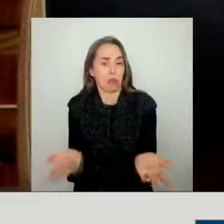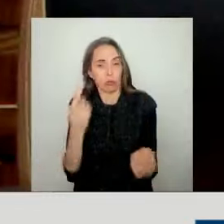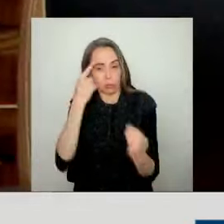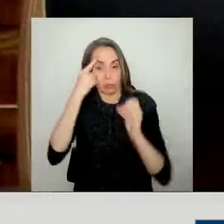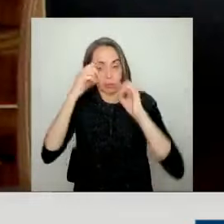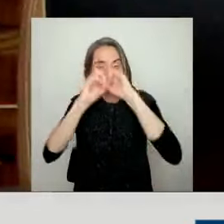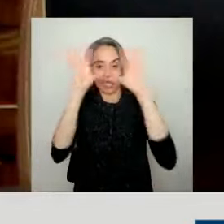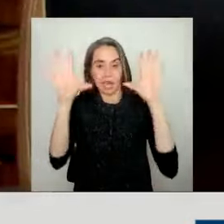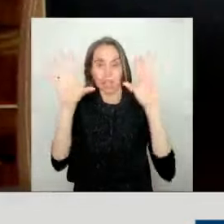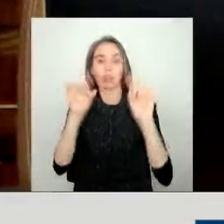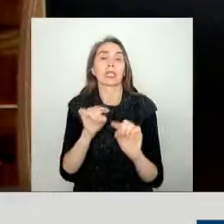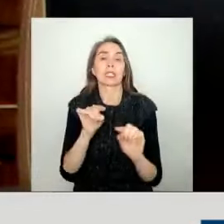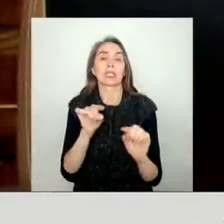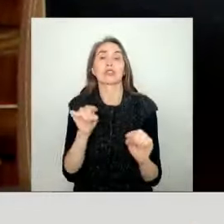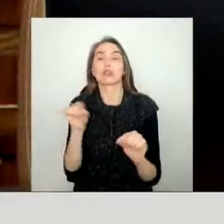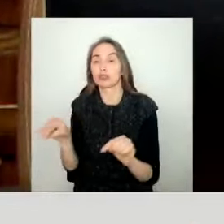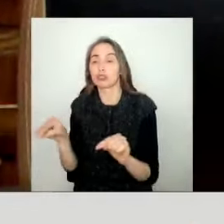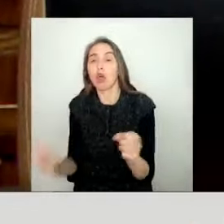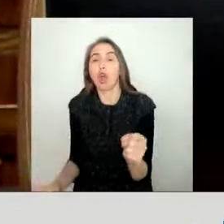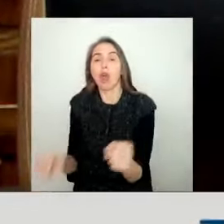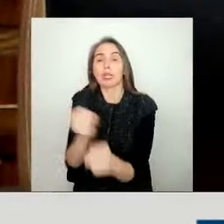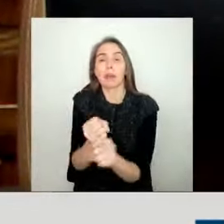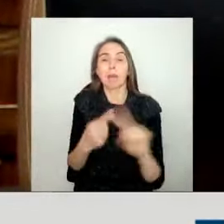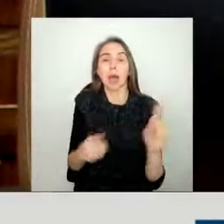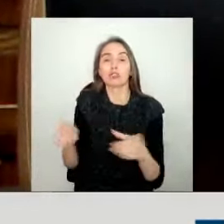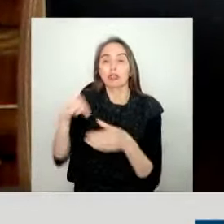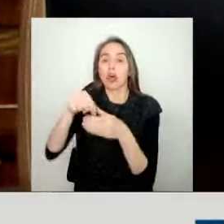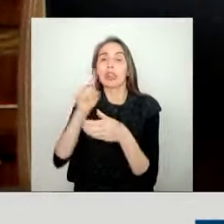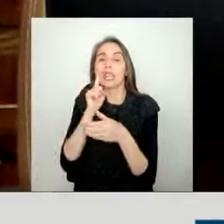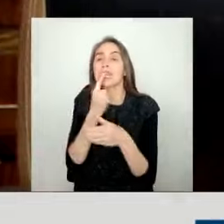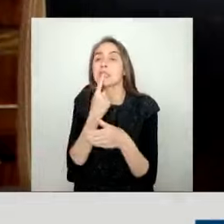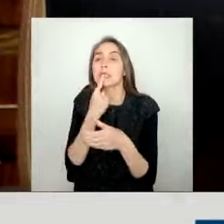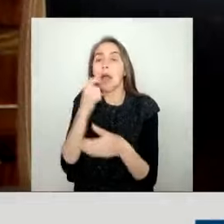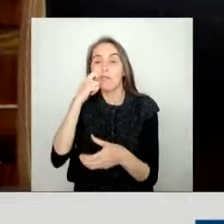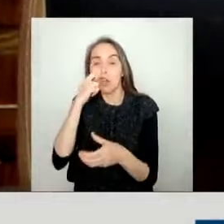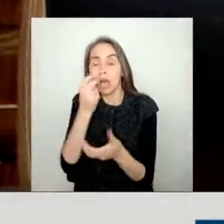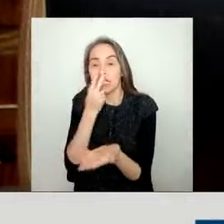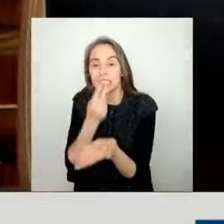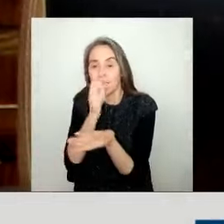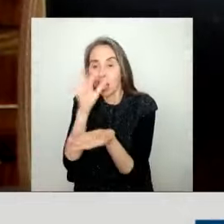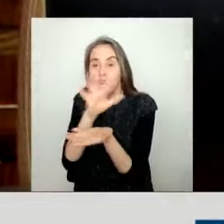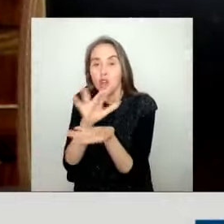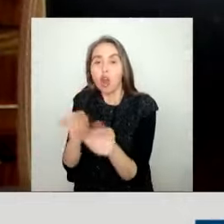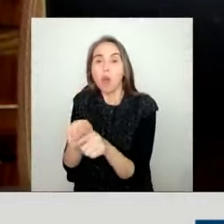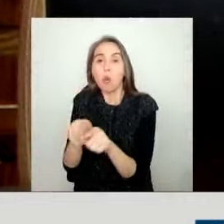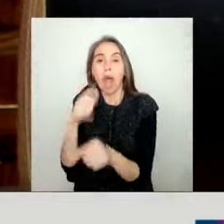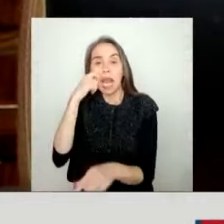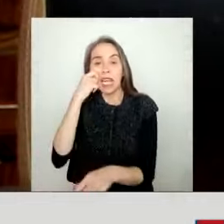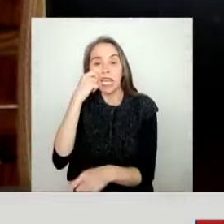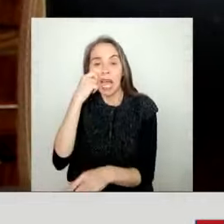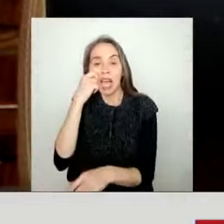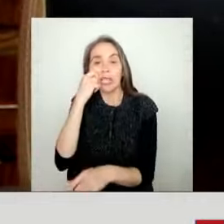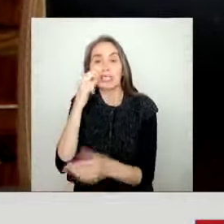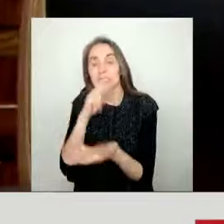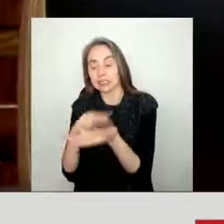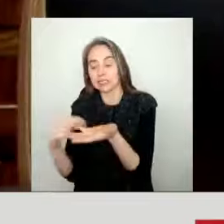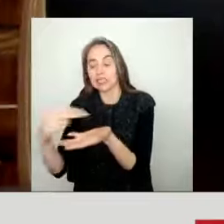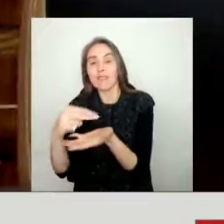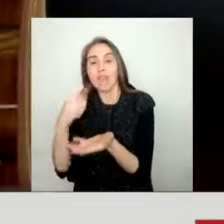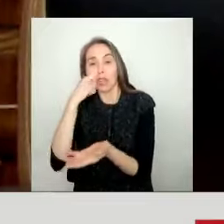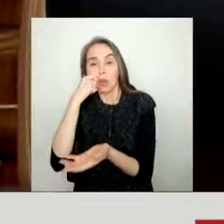sustituto de otro que tenga sabor a carne que sea que se vea un color como la carne que tenga apariencia de carne pero no lo